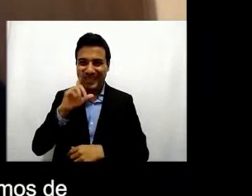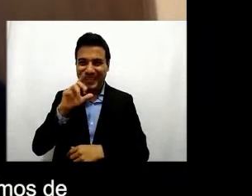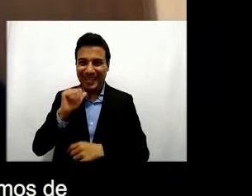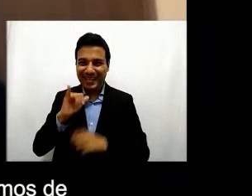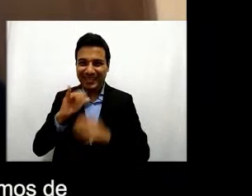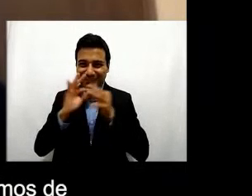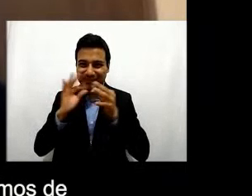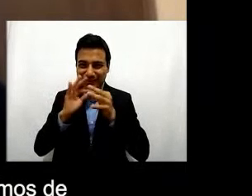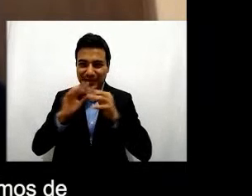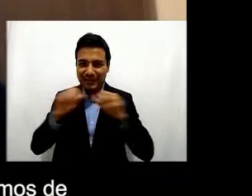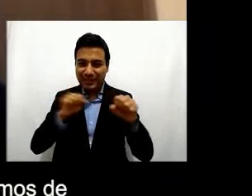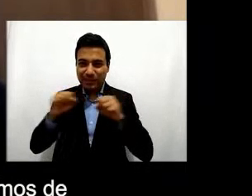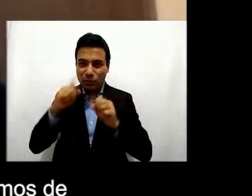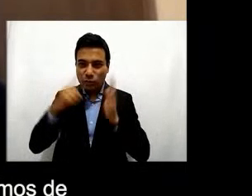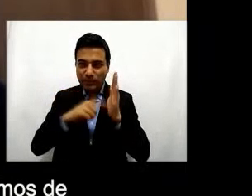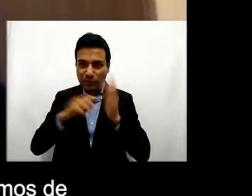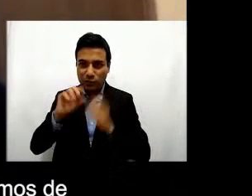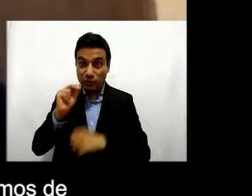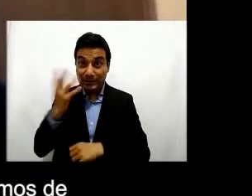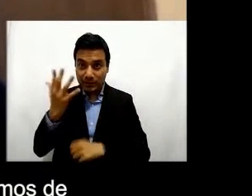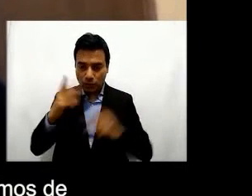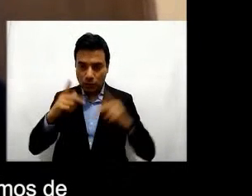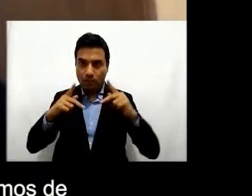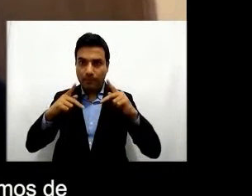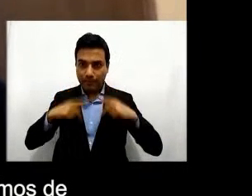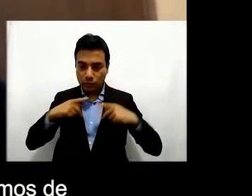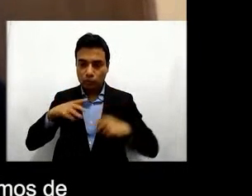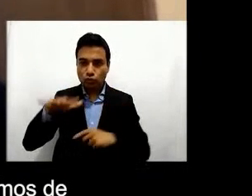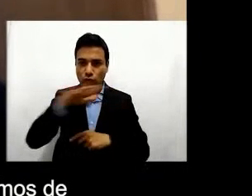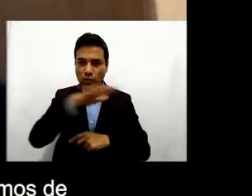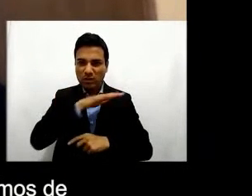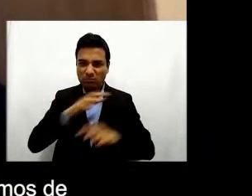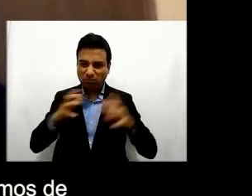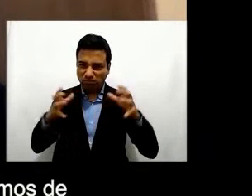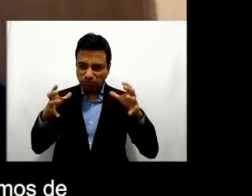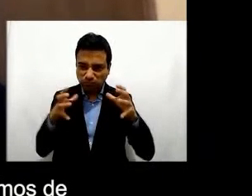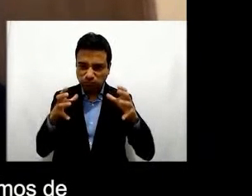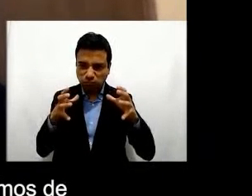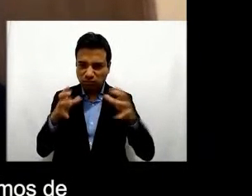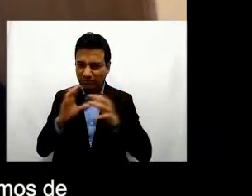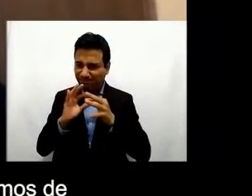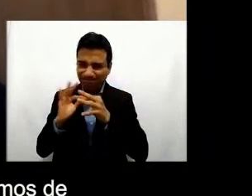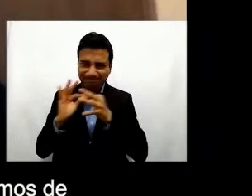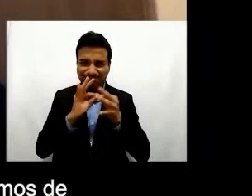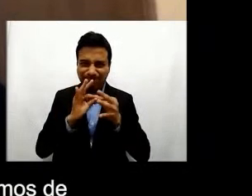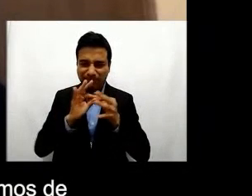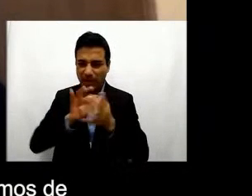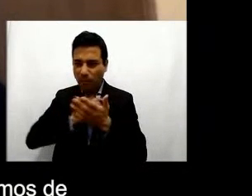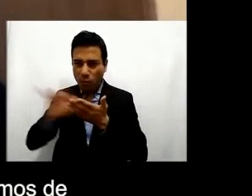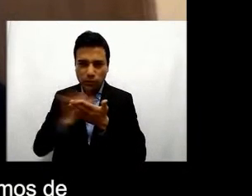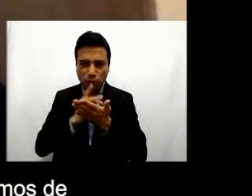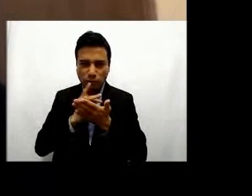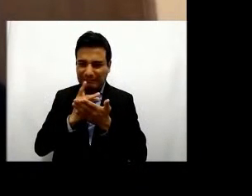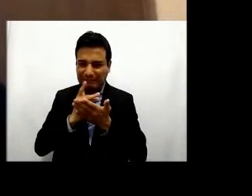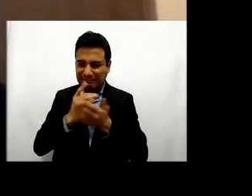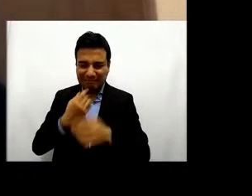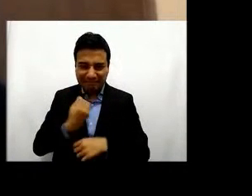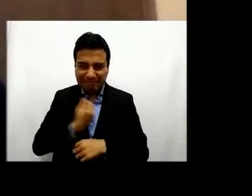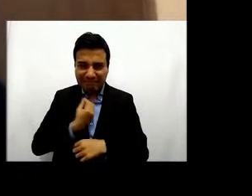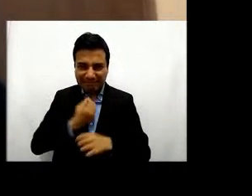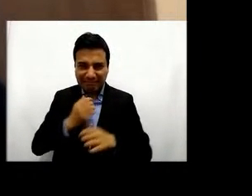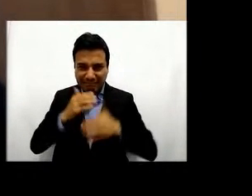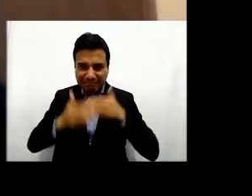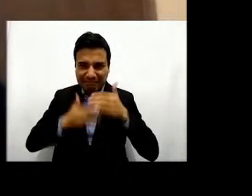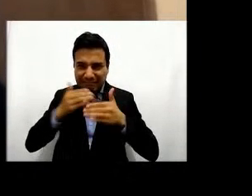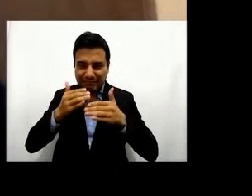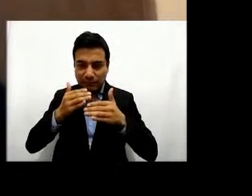paso una estela de solidaridad, digamos, de mecanismos de apoyo y de resiliencia y de formas